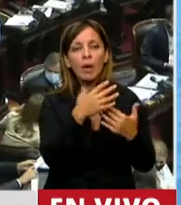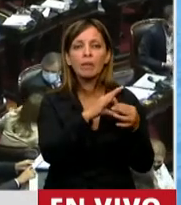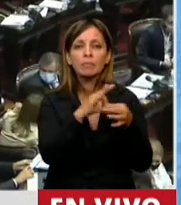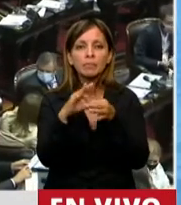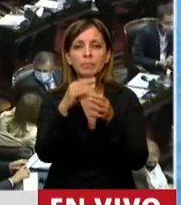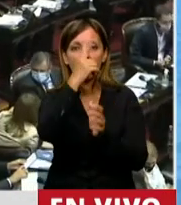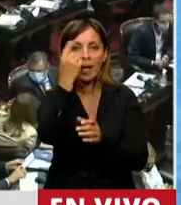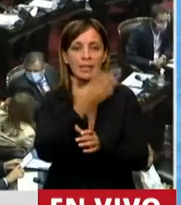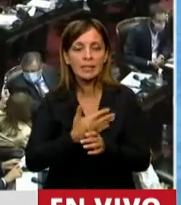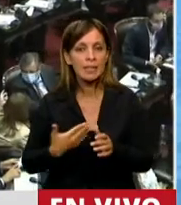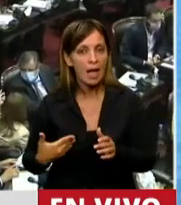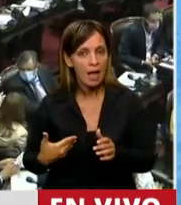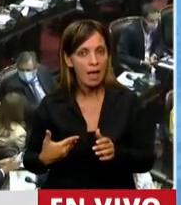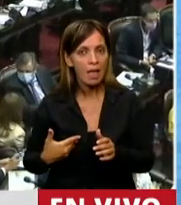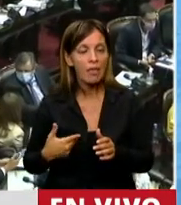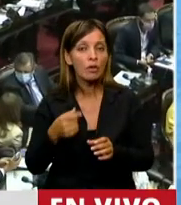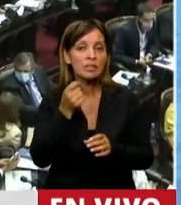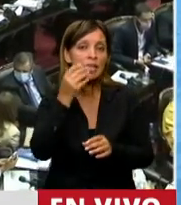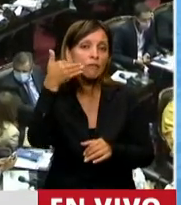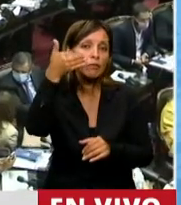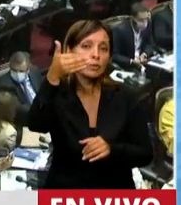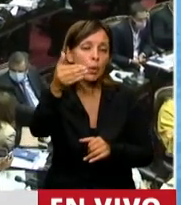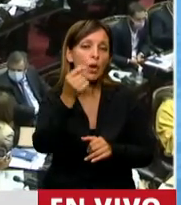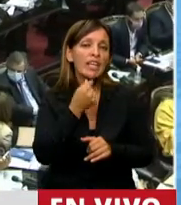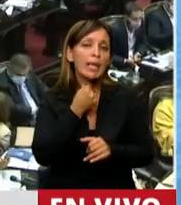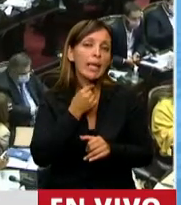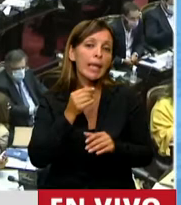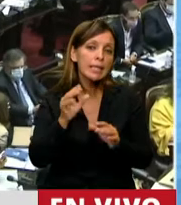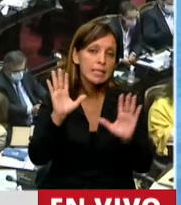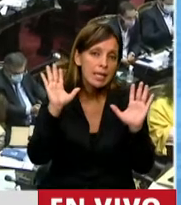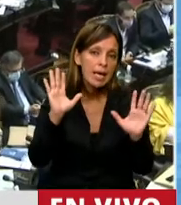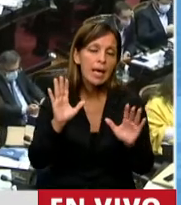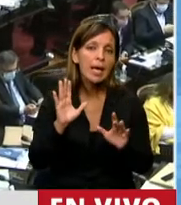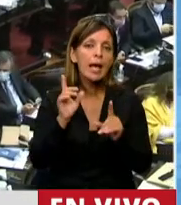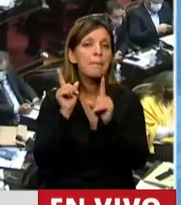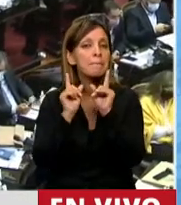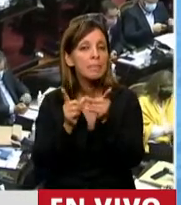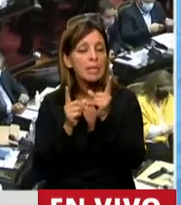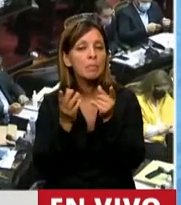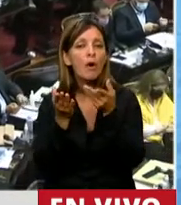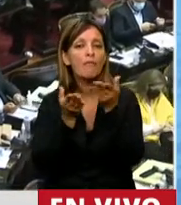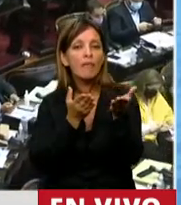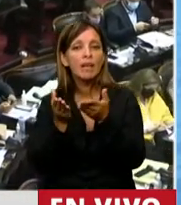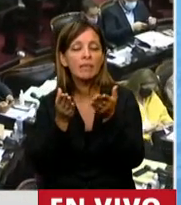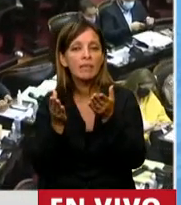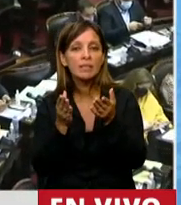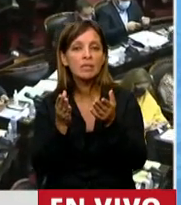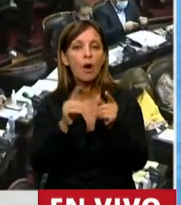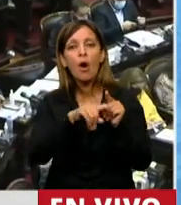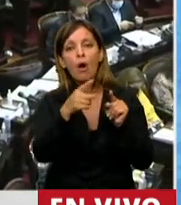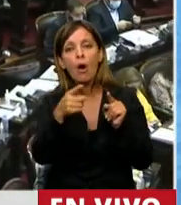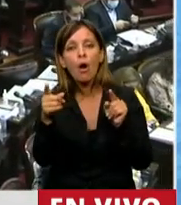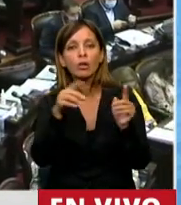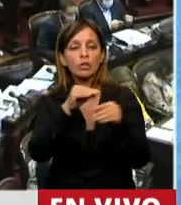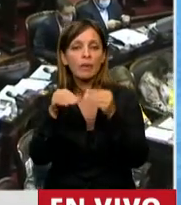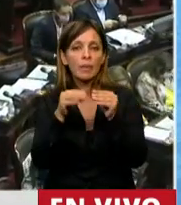al Estado si con posterioridad solicitasen igual beneficio otros u otras familiares con